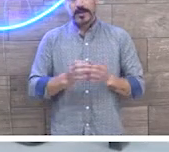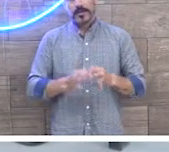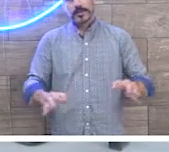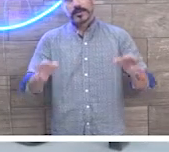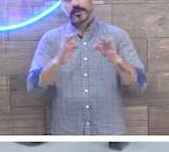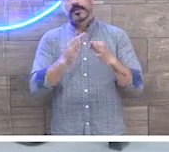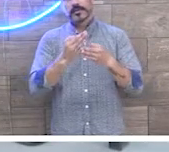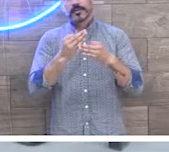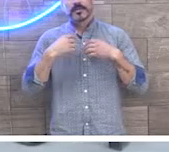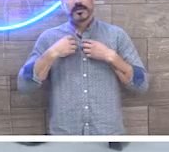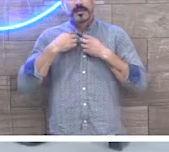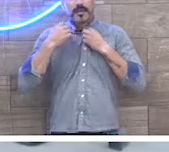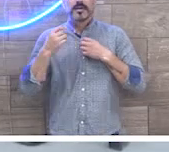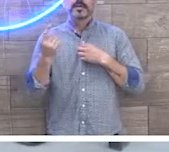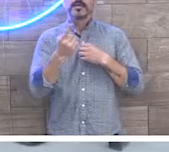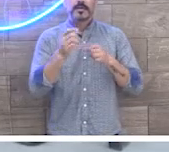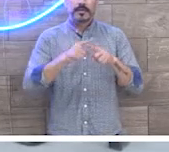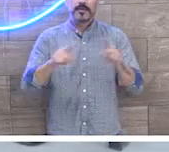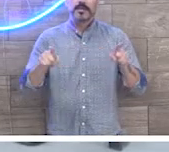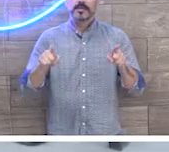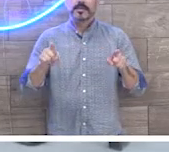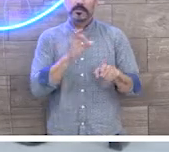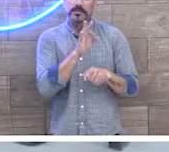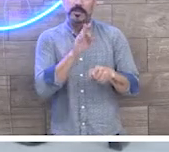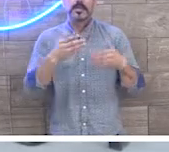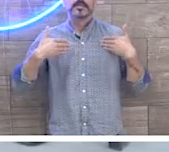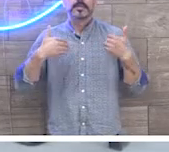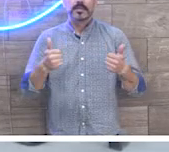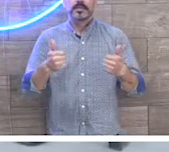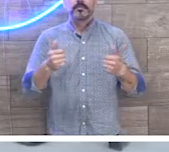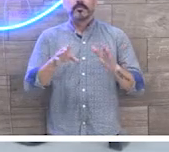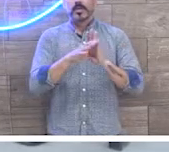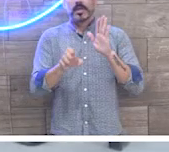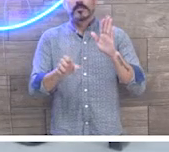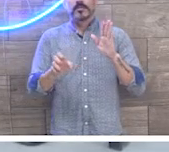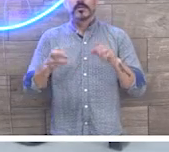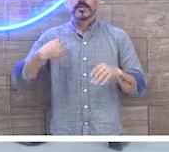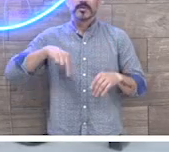¿qué diferencia podemos entender? Normalmente se nos cataloga como comunidad